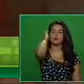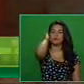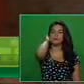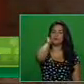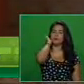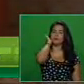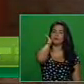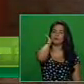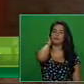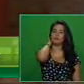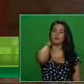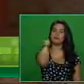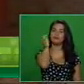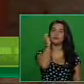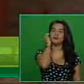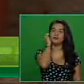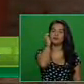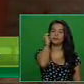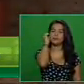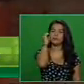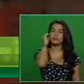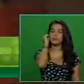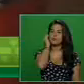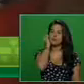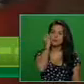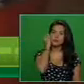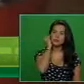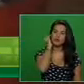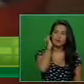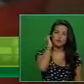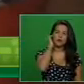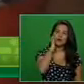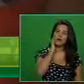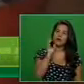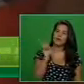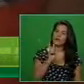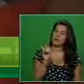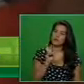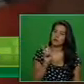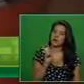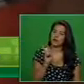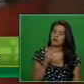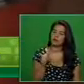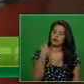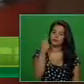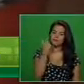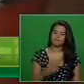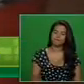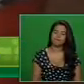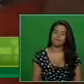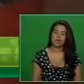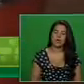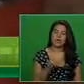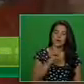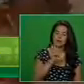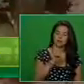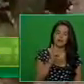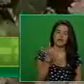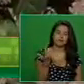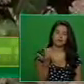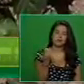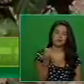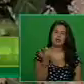que Venezuela ha sido un país, si se quiere decir, diferente en cuanto a algunas temáticas,